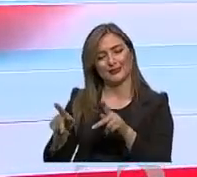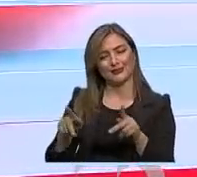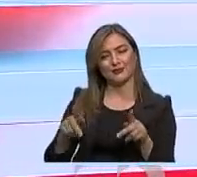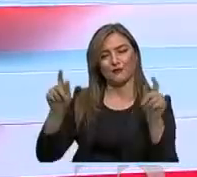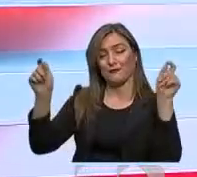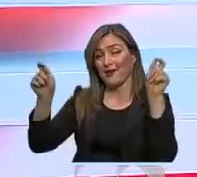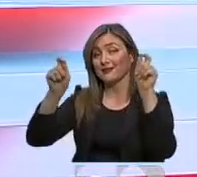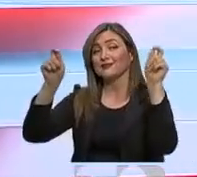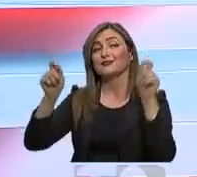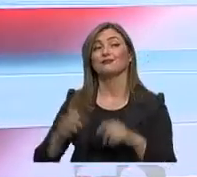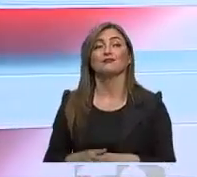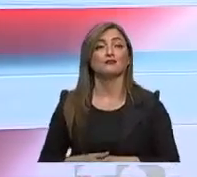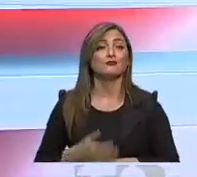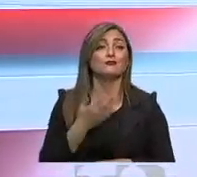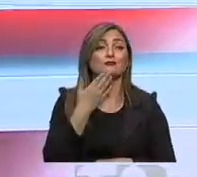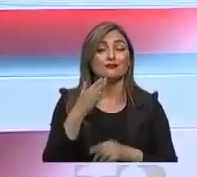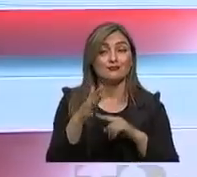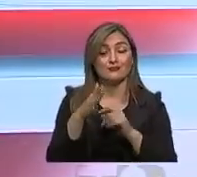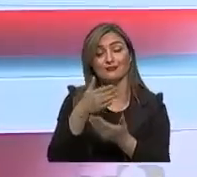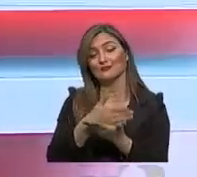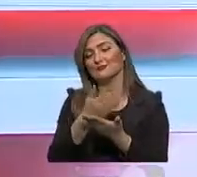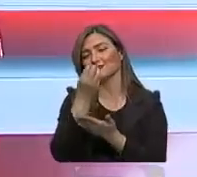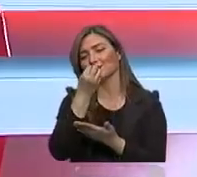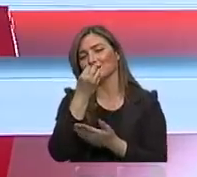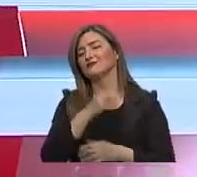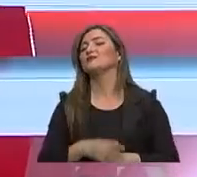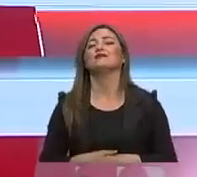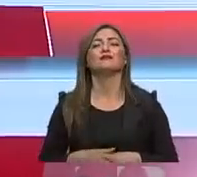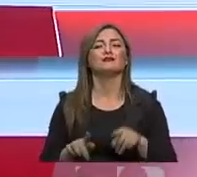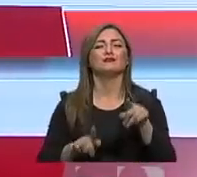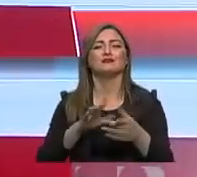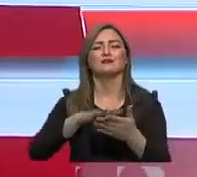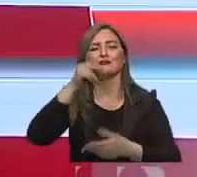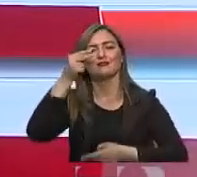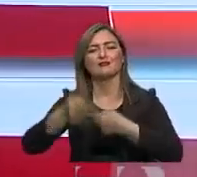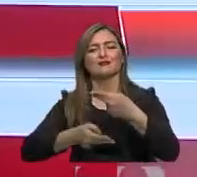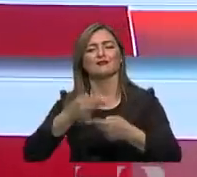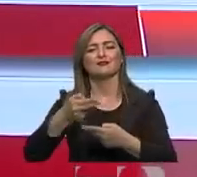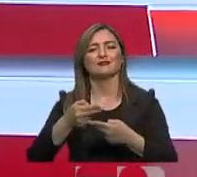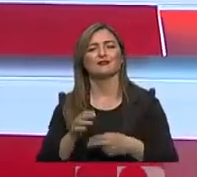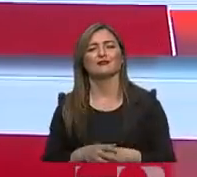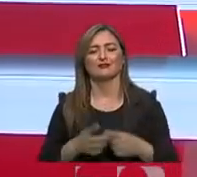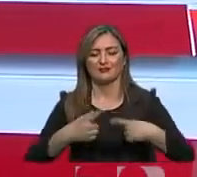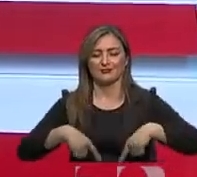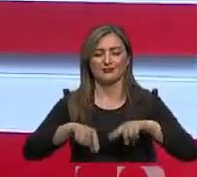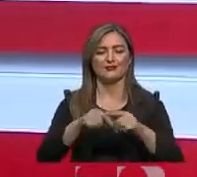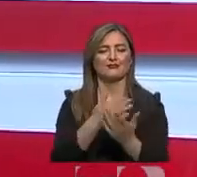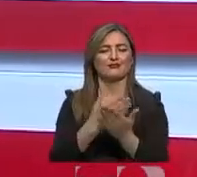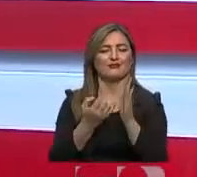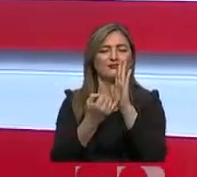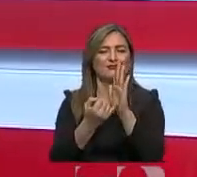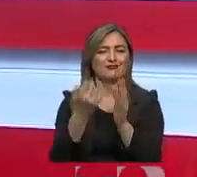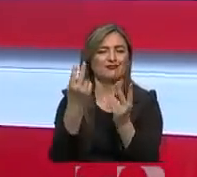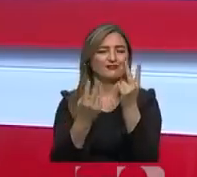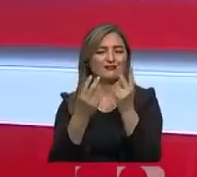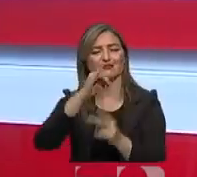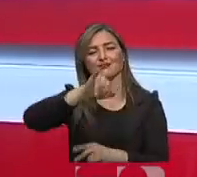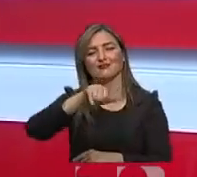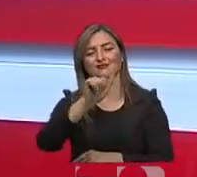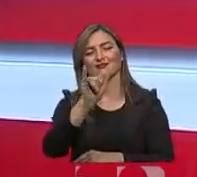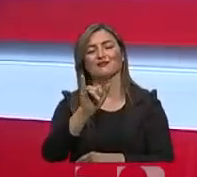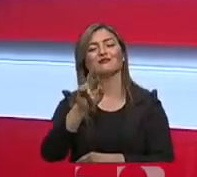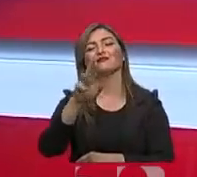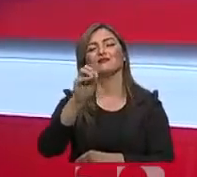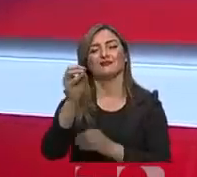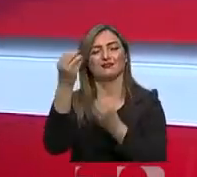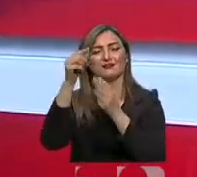sus festividades y lo hace con una feria gastronómica. Varios emprendimientos ofrecen platos típicos a los visitantes. Jairo Jacome nos tiene